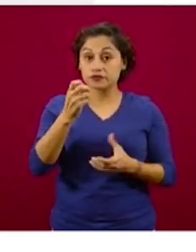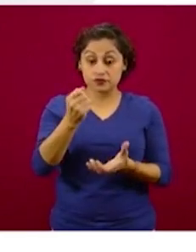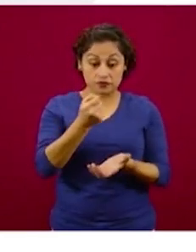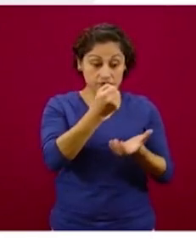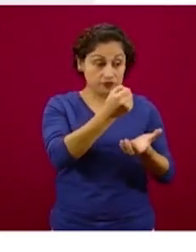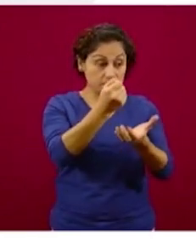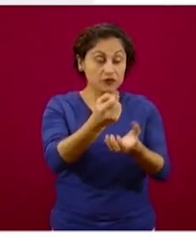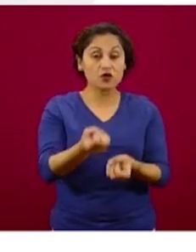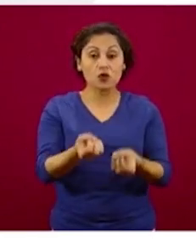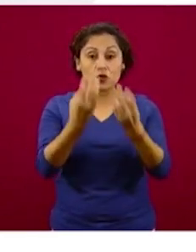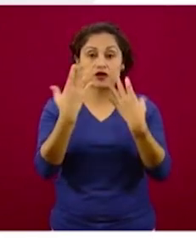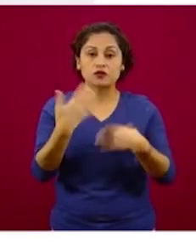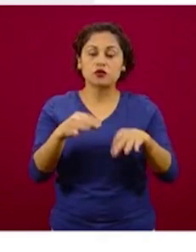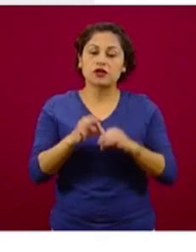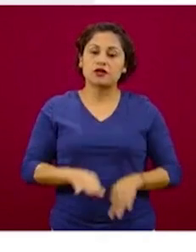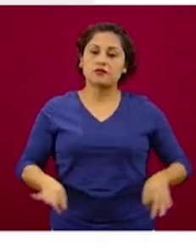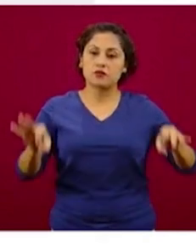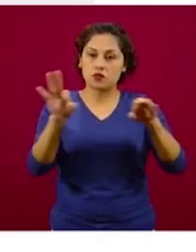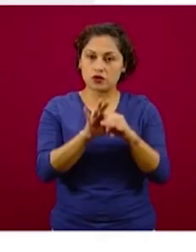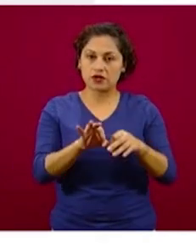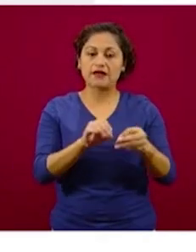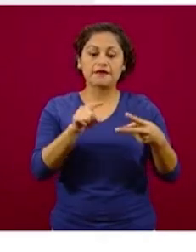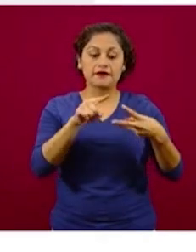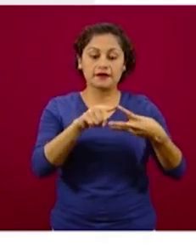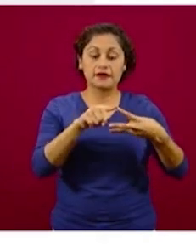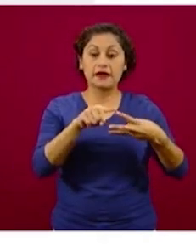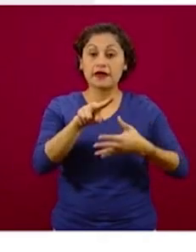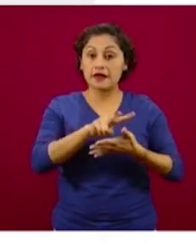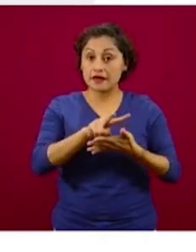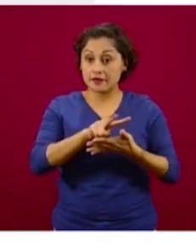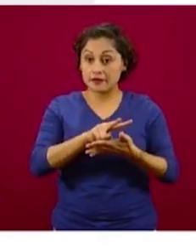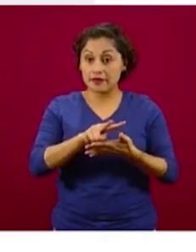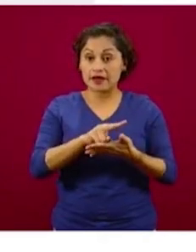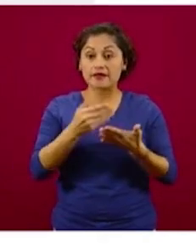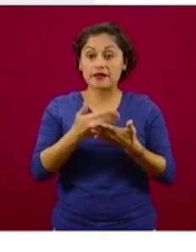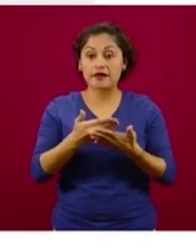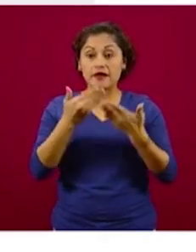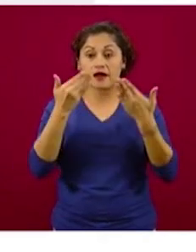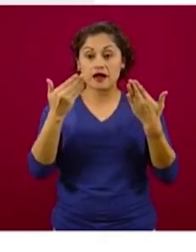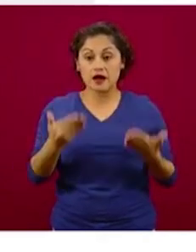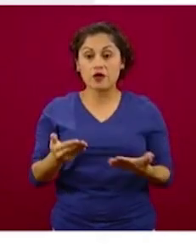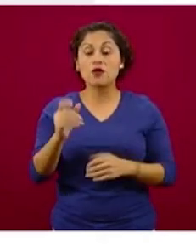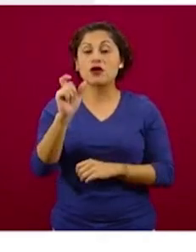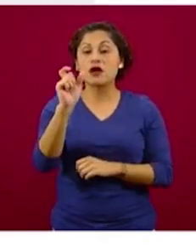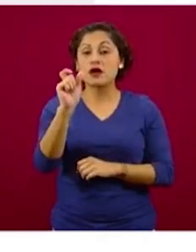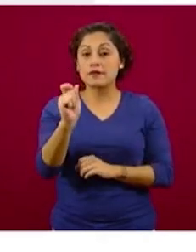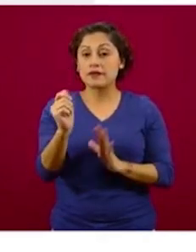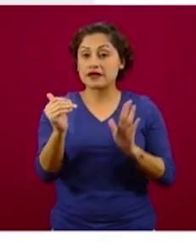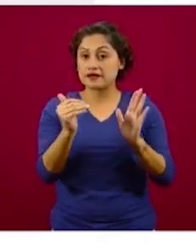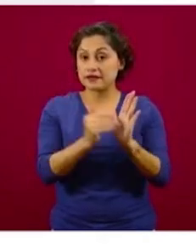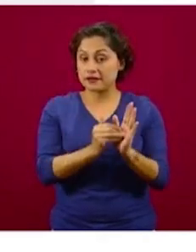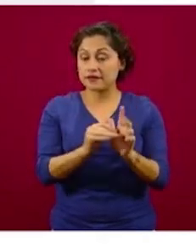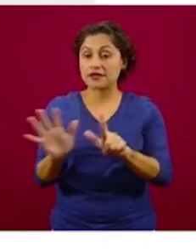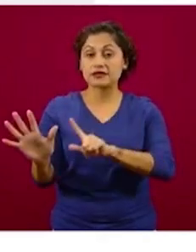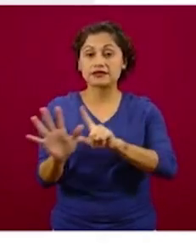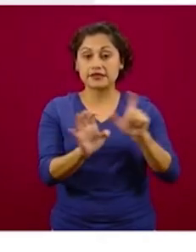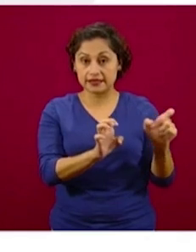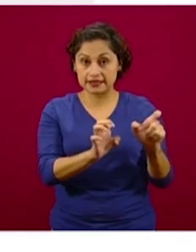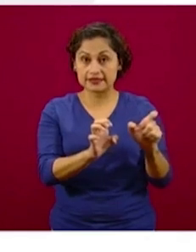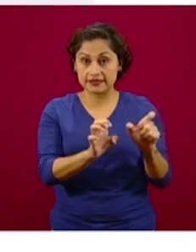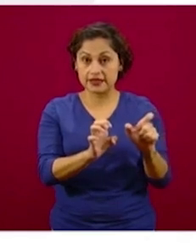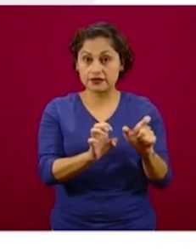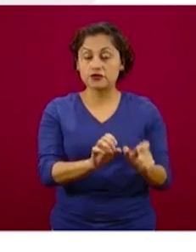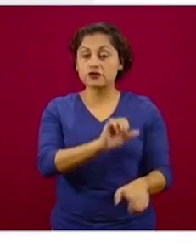créditos verdes que subieron el monto para este año 2020 es un monto de 20 mil 700 pesos hasta